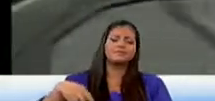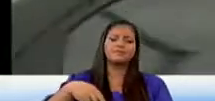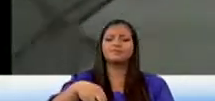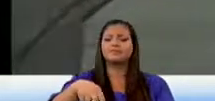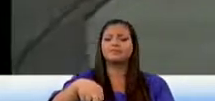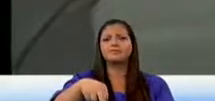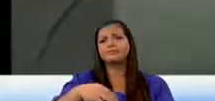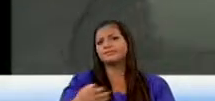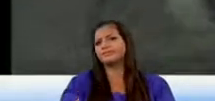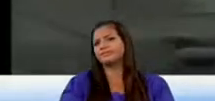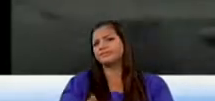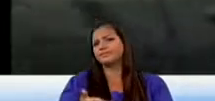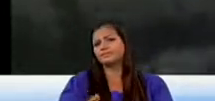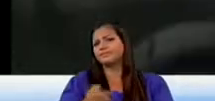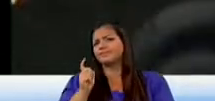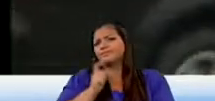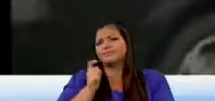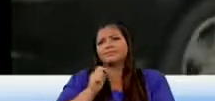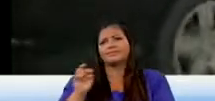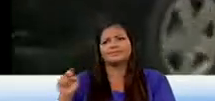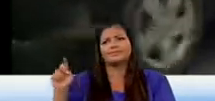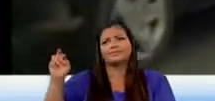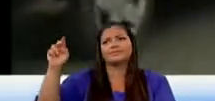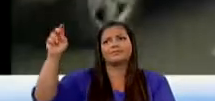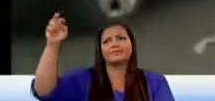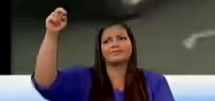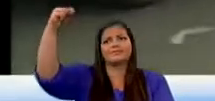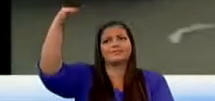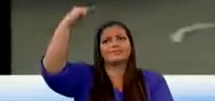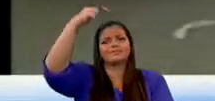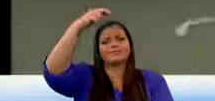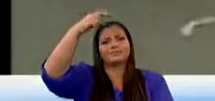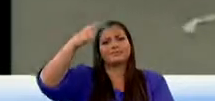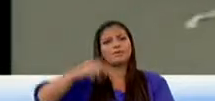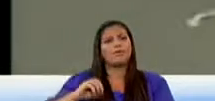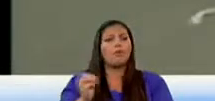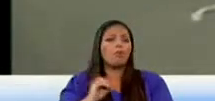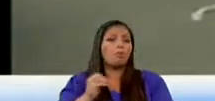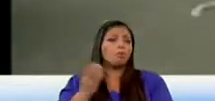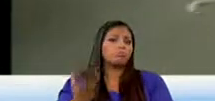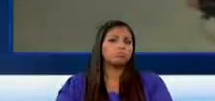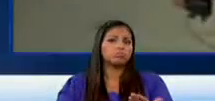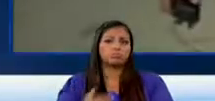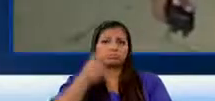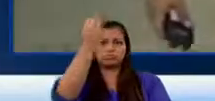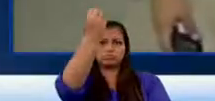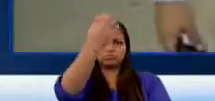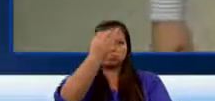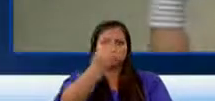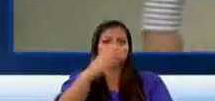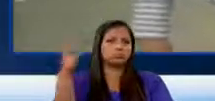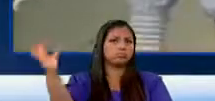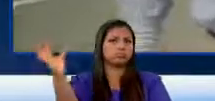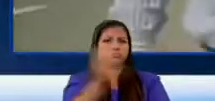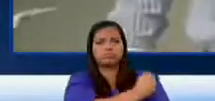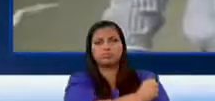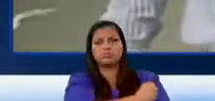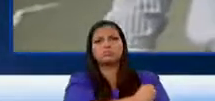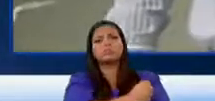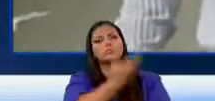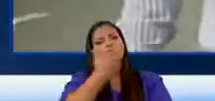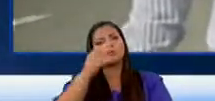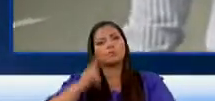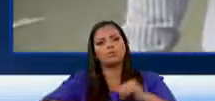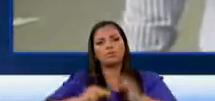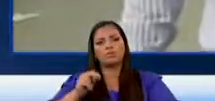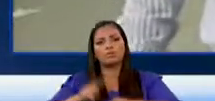necesita el paso elevado. O sacan los semáforos y ponen el paso elevado, o dejan los semáforos. Sí. Claro, no se puede, es